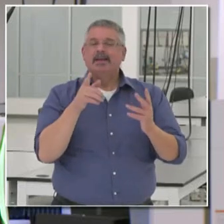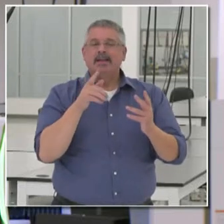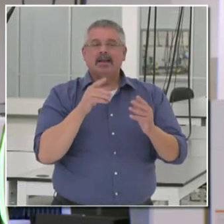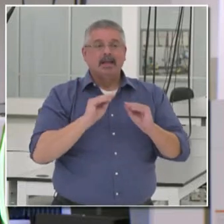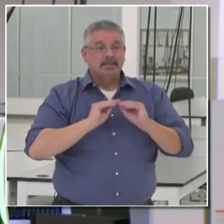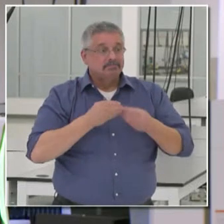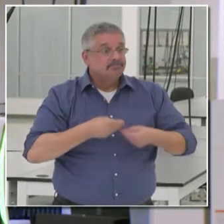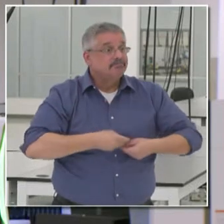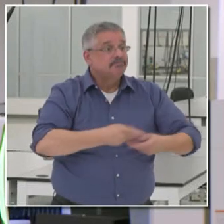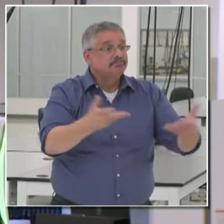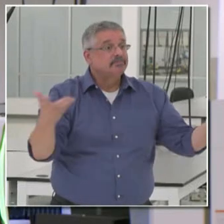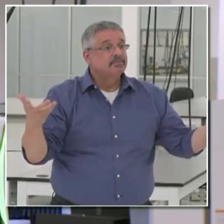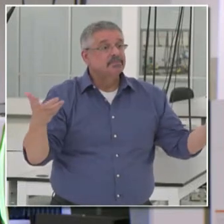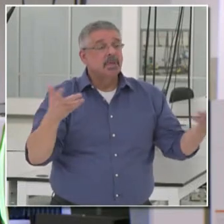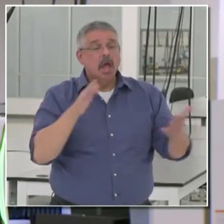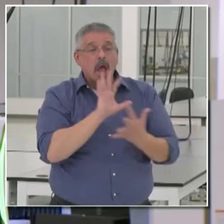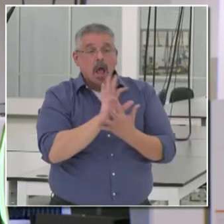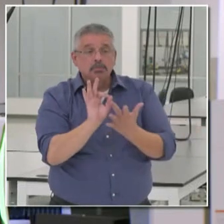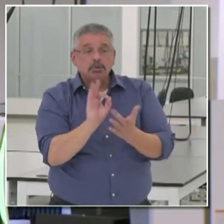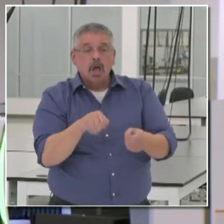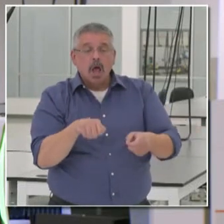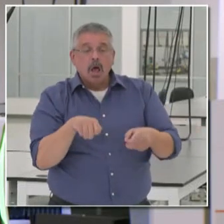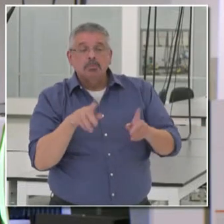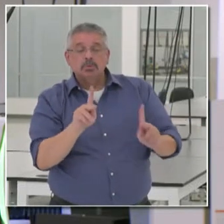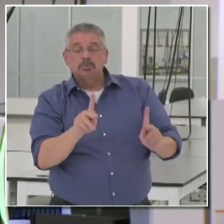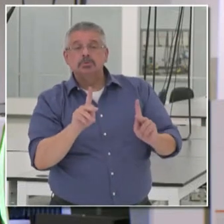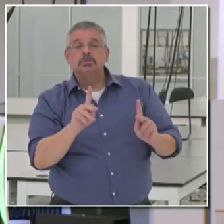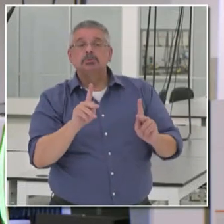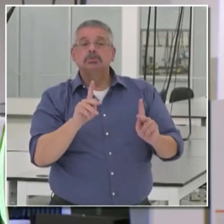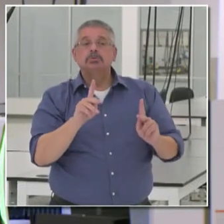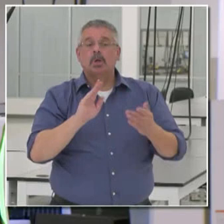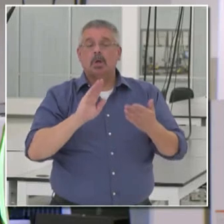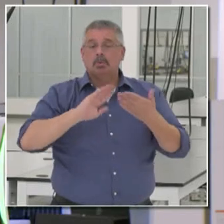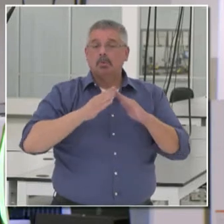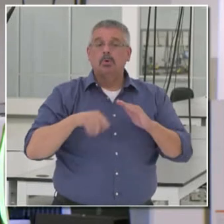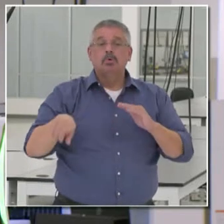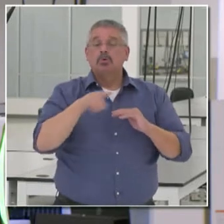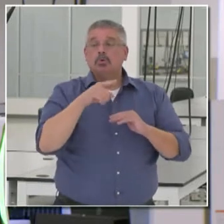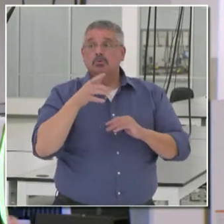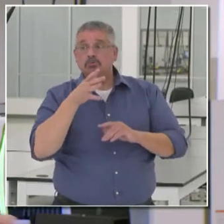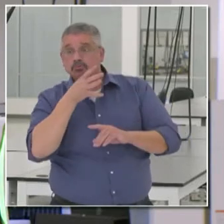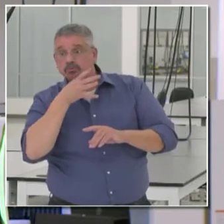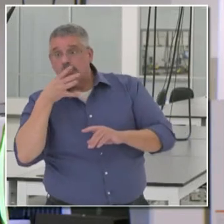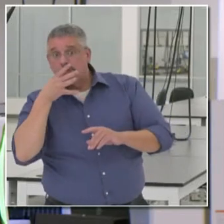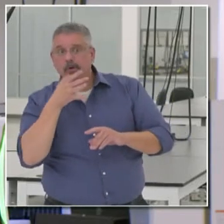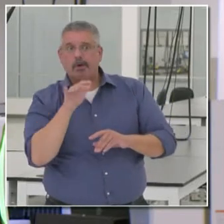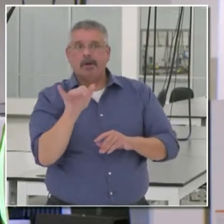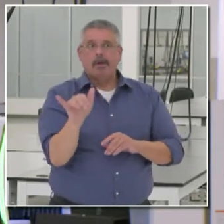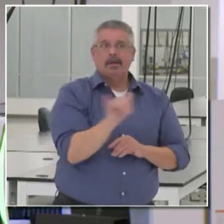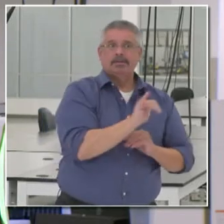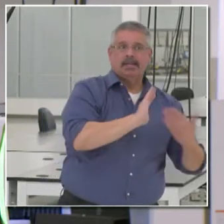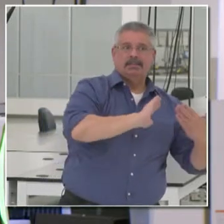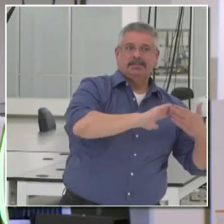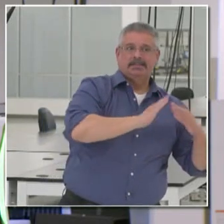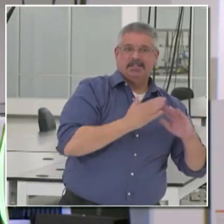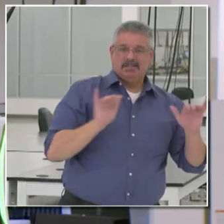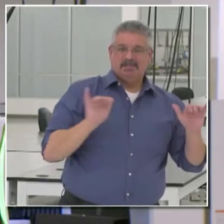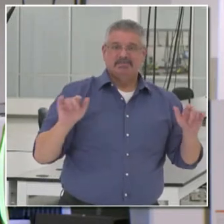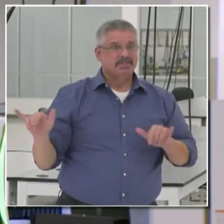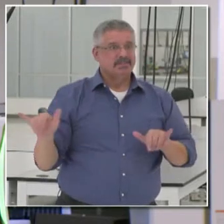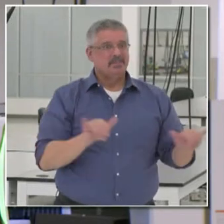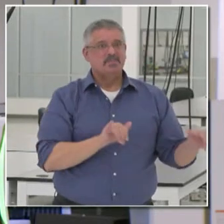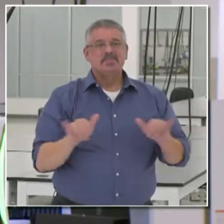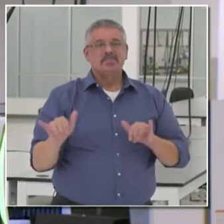y la distribución de opciones y oportunidades en comunidades rurales también como urbanas